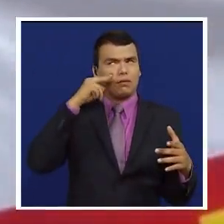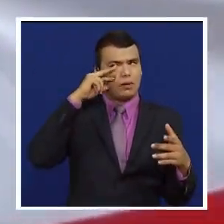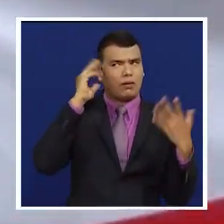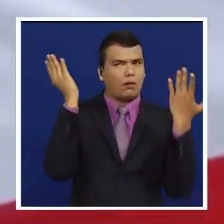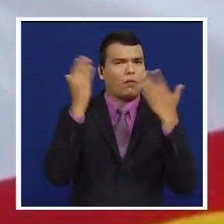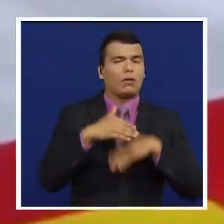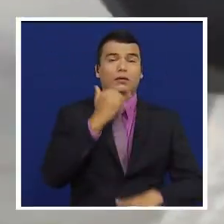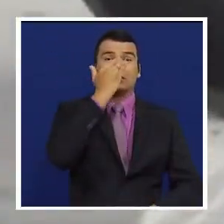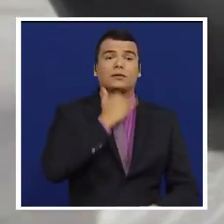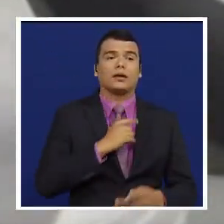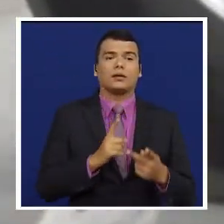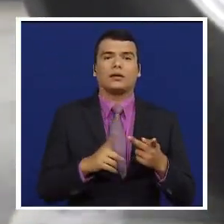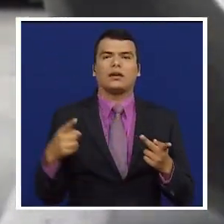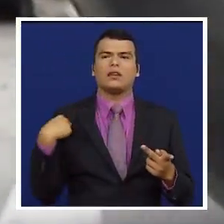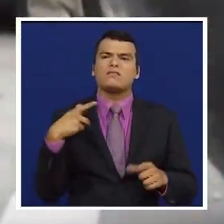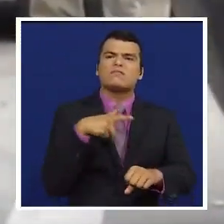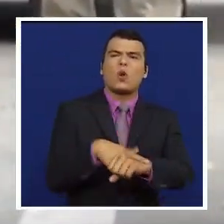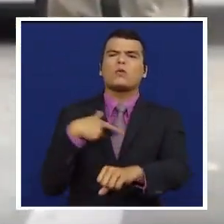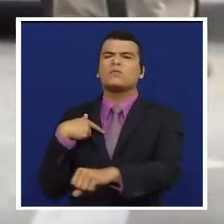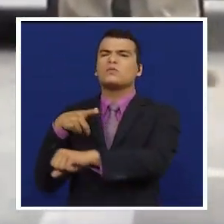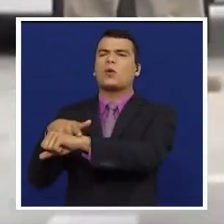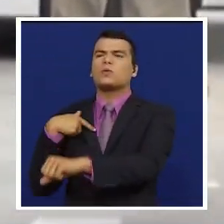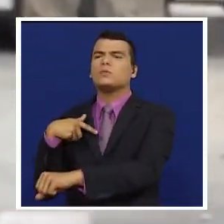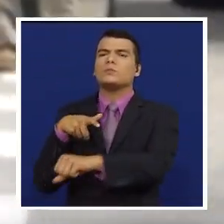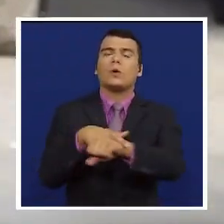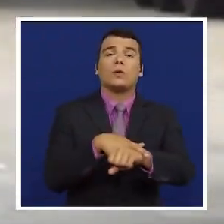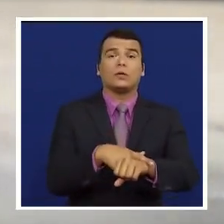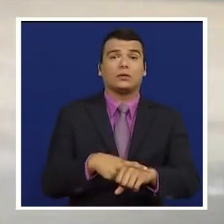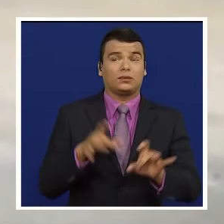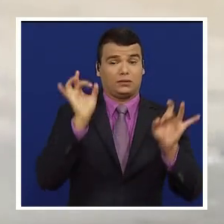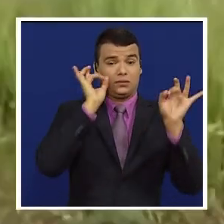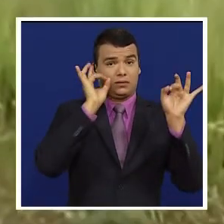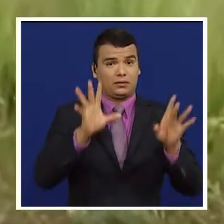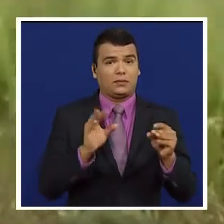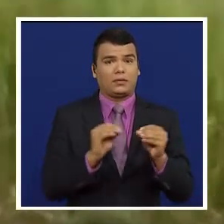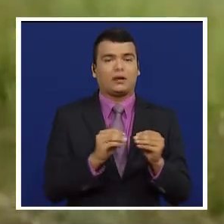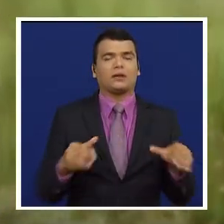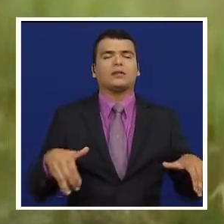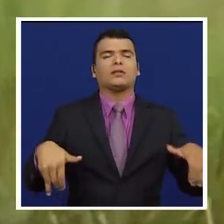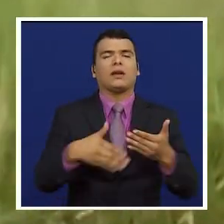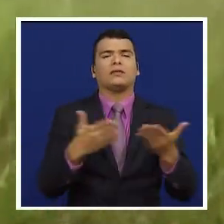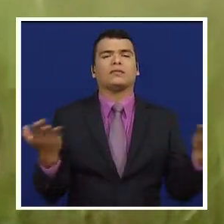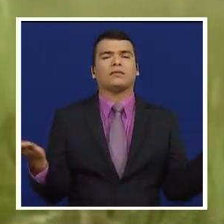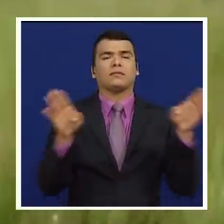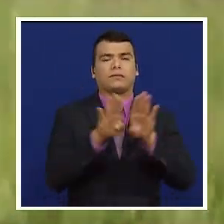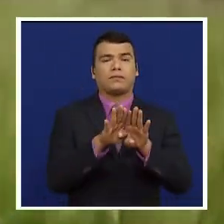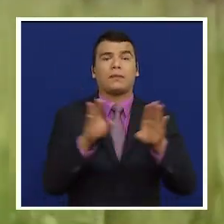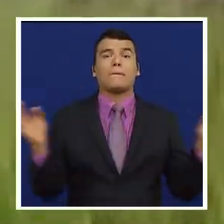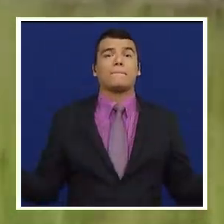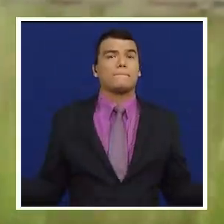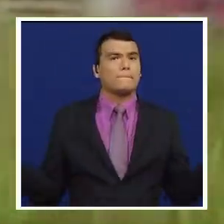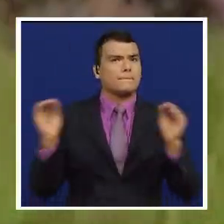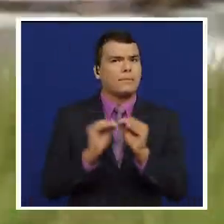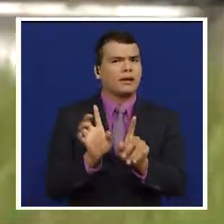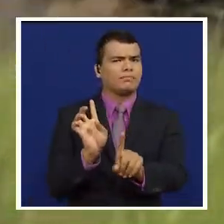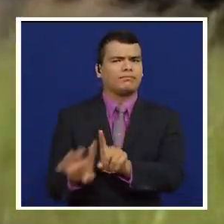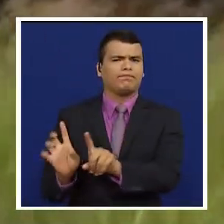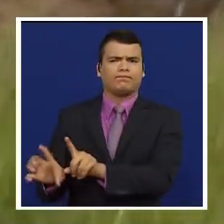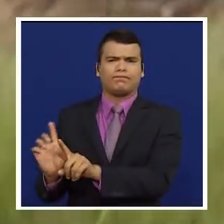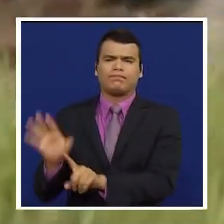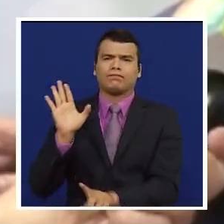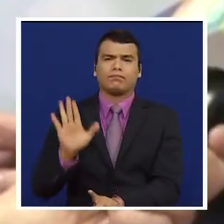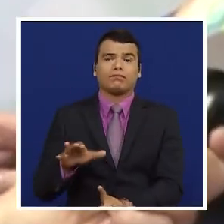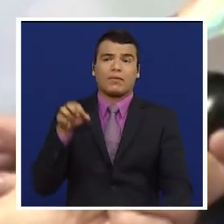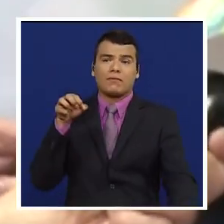delinquir, terrorismo y también obstrucción a vías, pero también por todos los delitos que